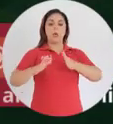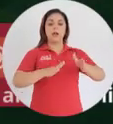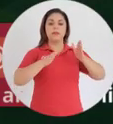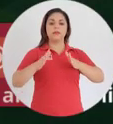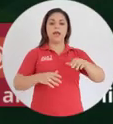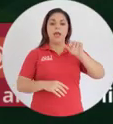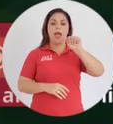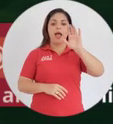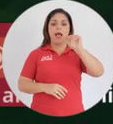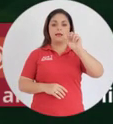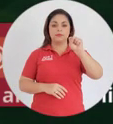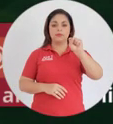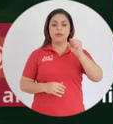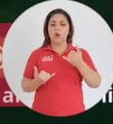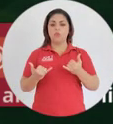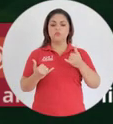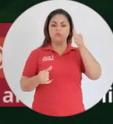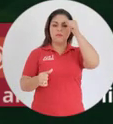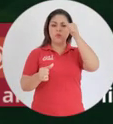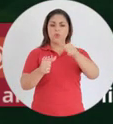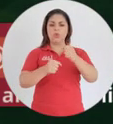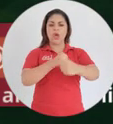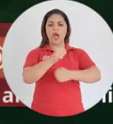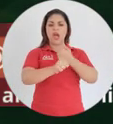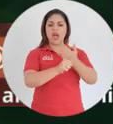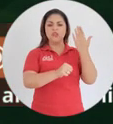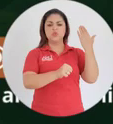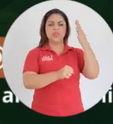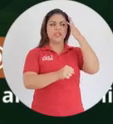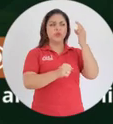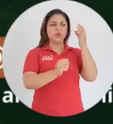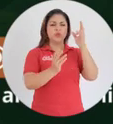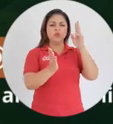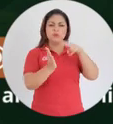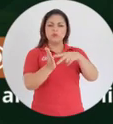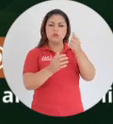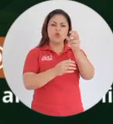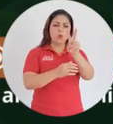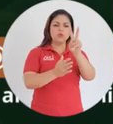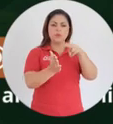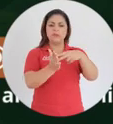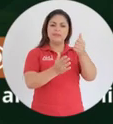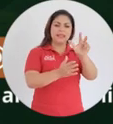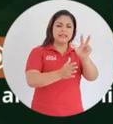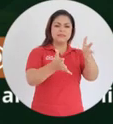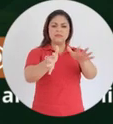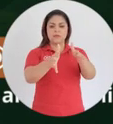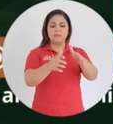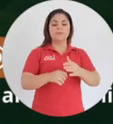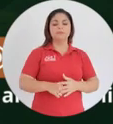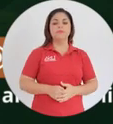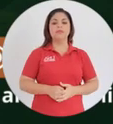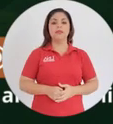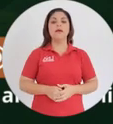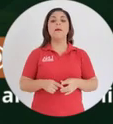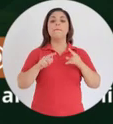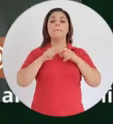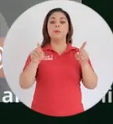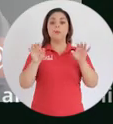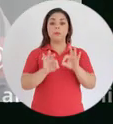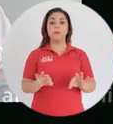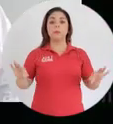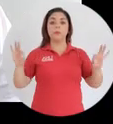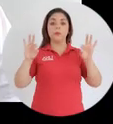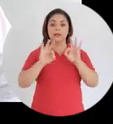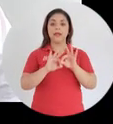ACAS que no recuerdo ahorita el año exacto, pero fue en 2012, 13 por allí. Y lo